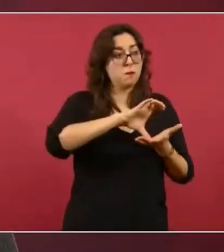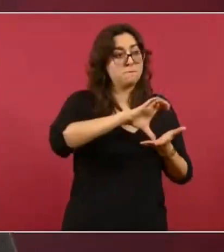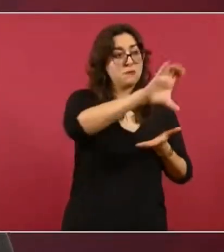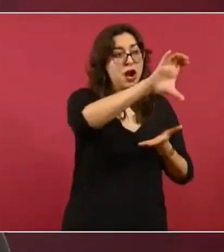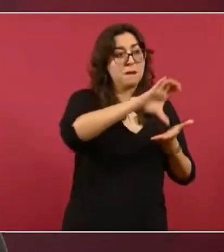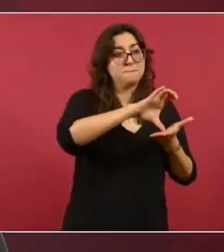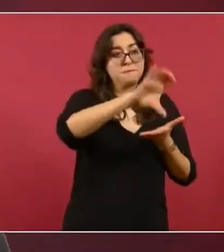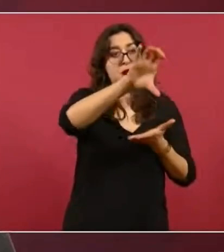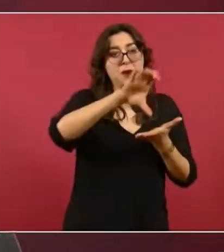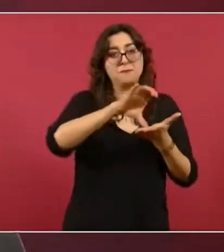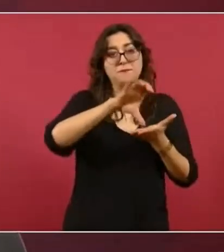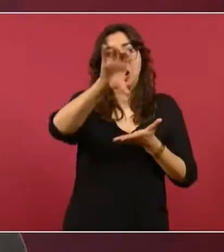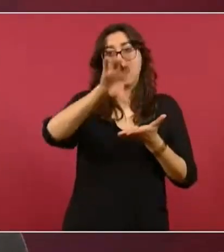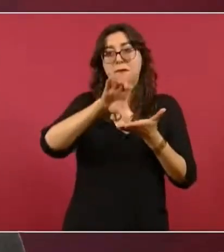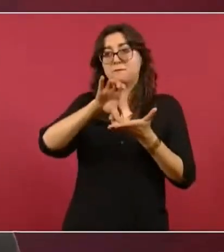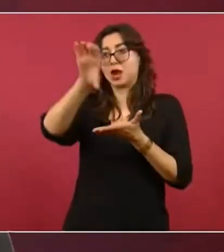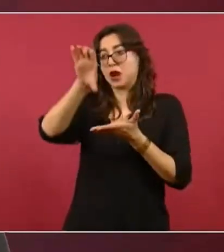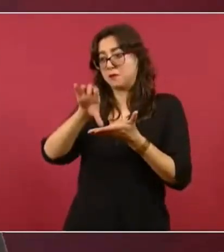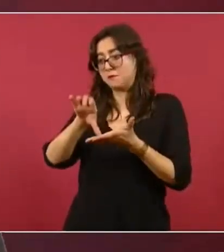que se entregaban